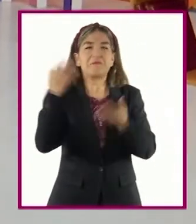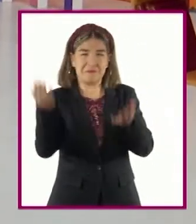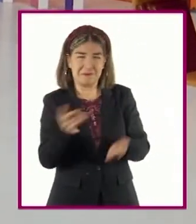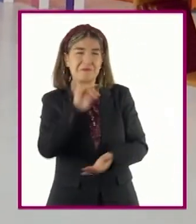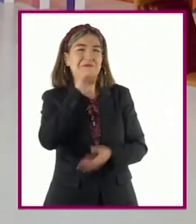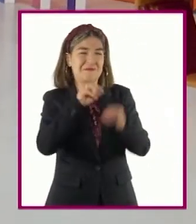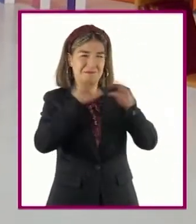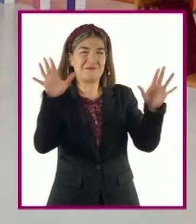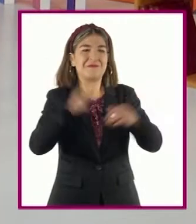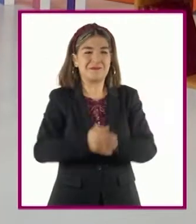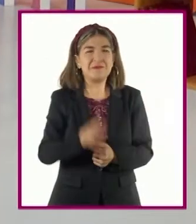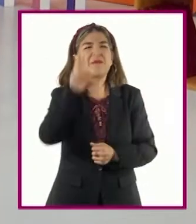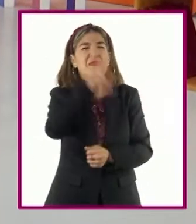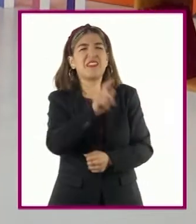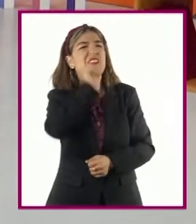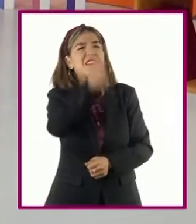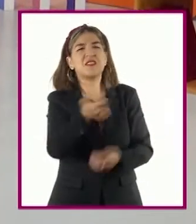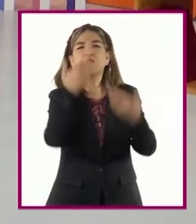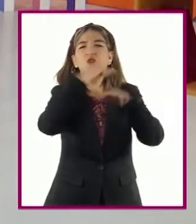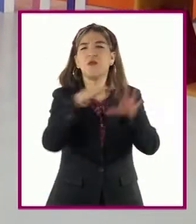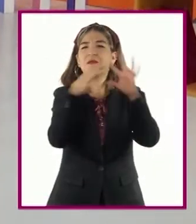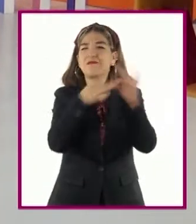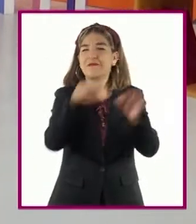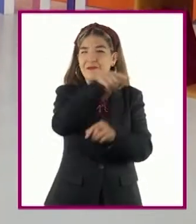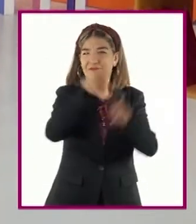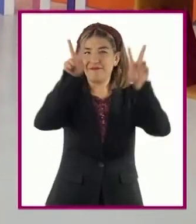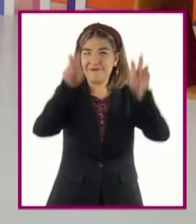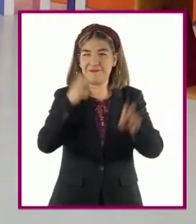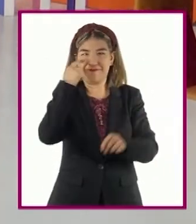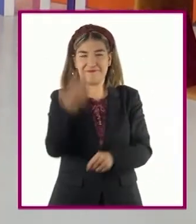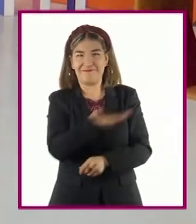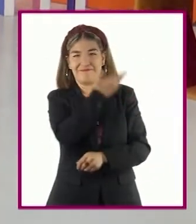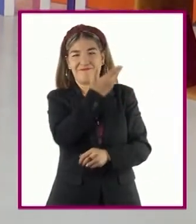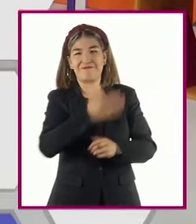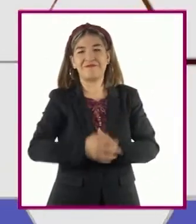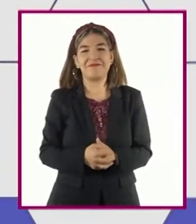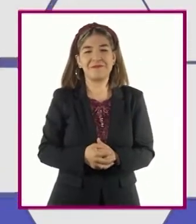Claro que sí. Veamos qué se dice del tema en ese video.